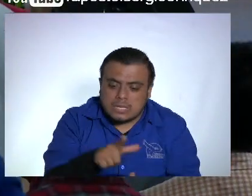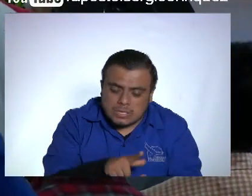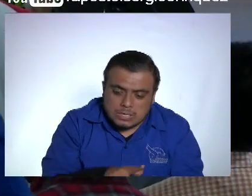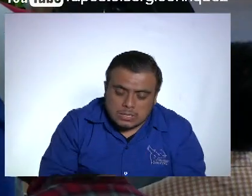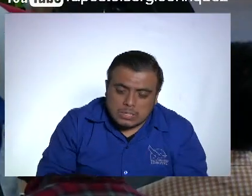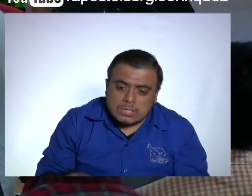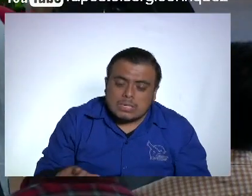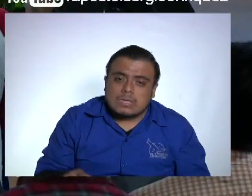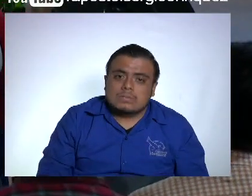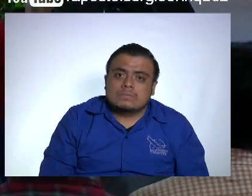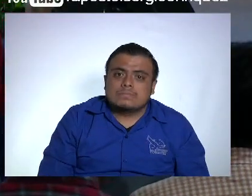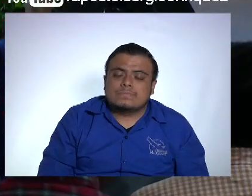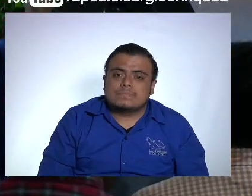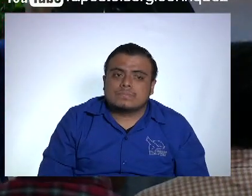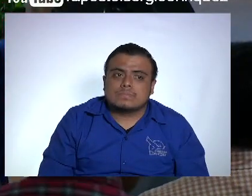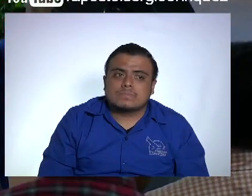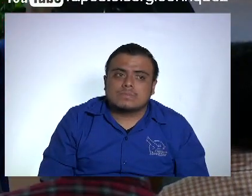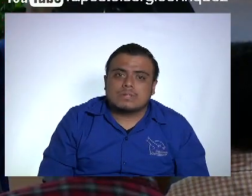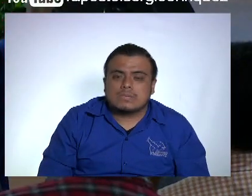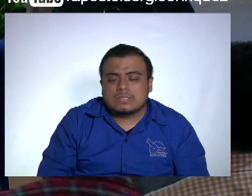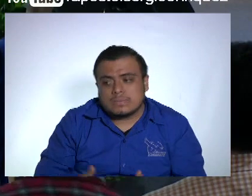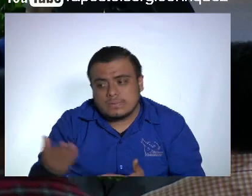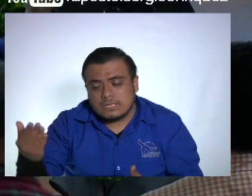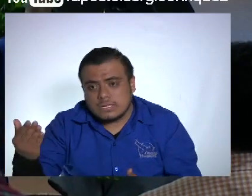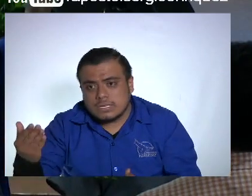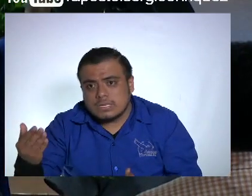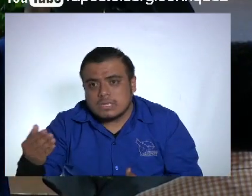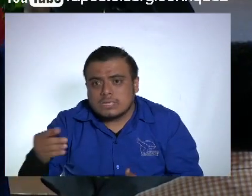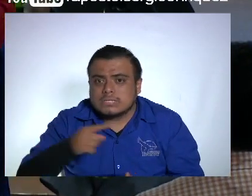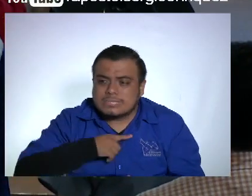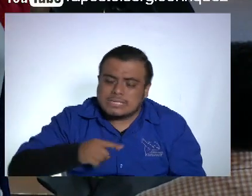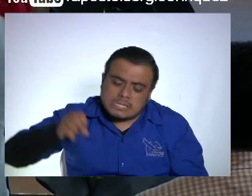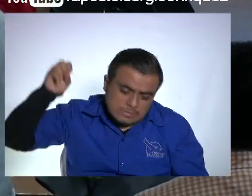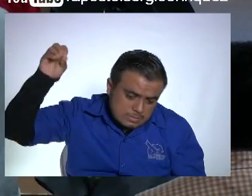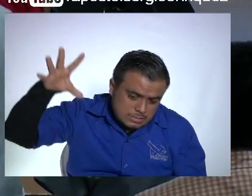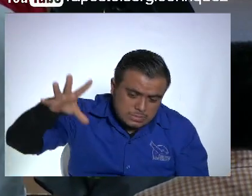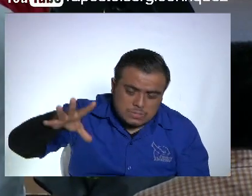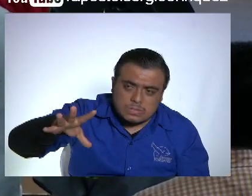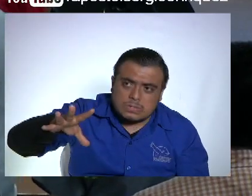fueren a partir de este día sean una bendición de